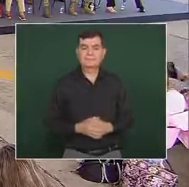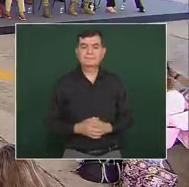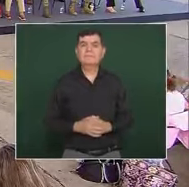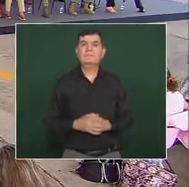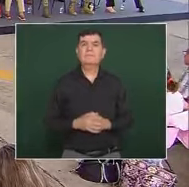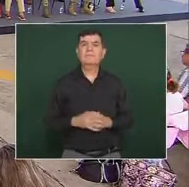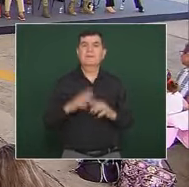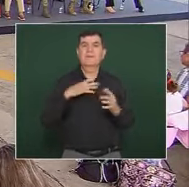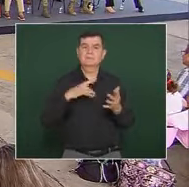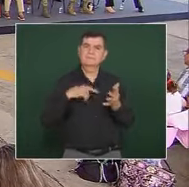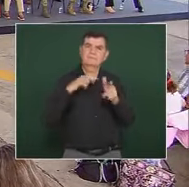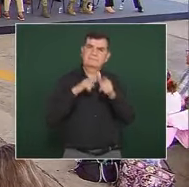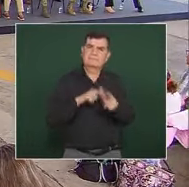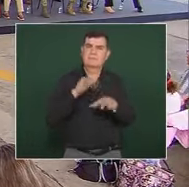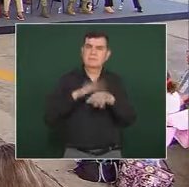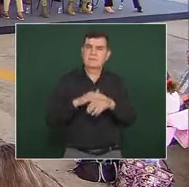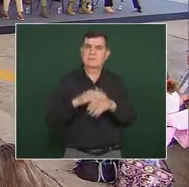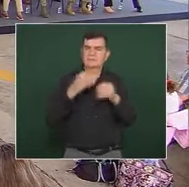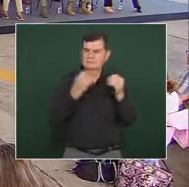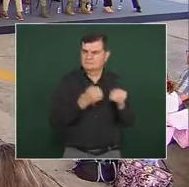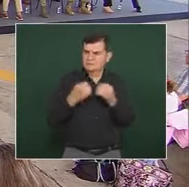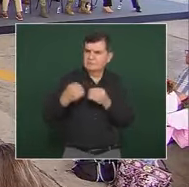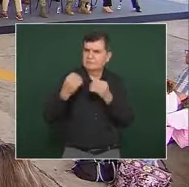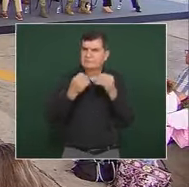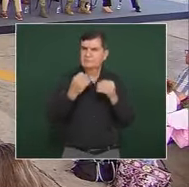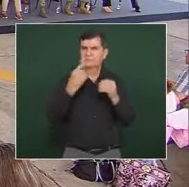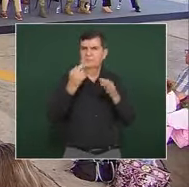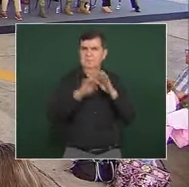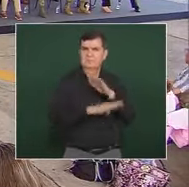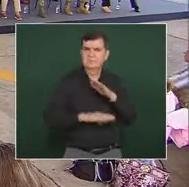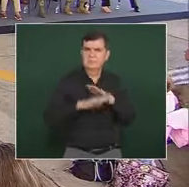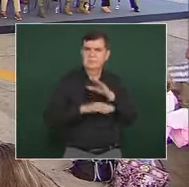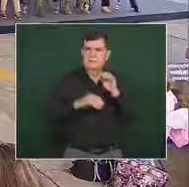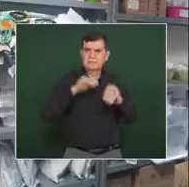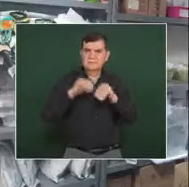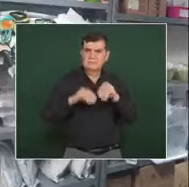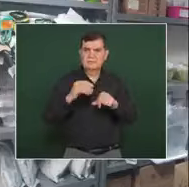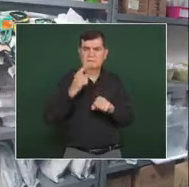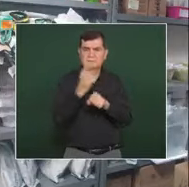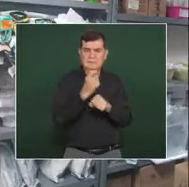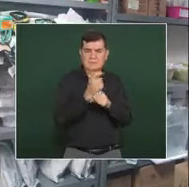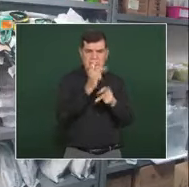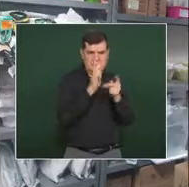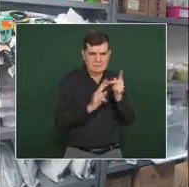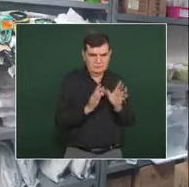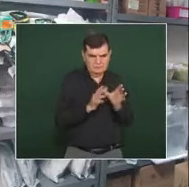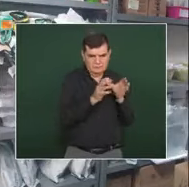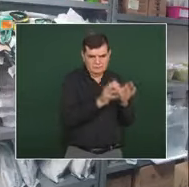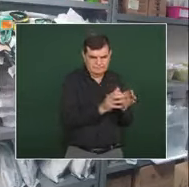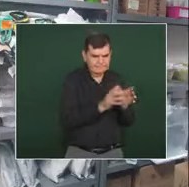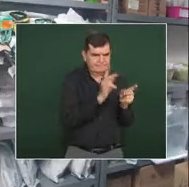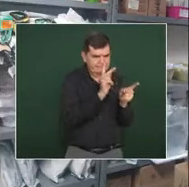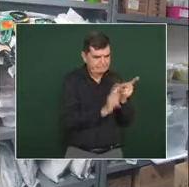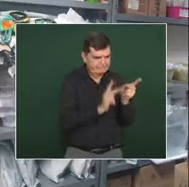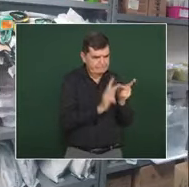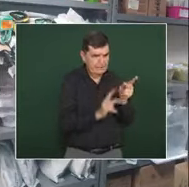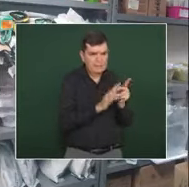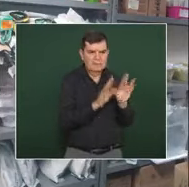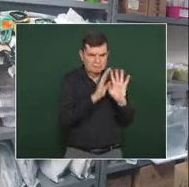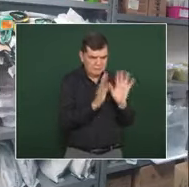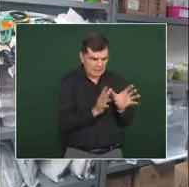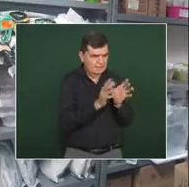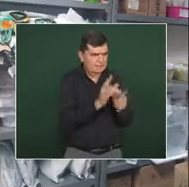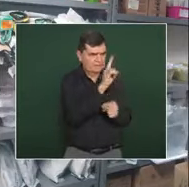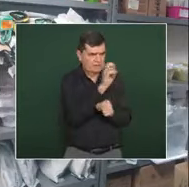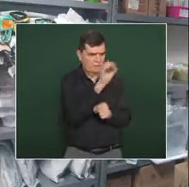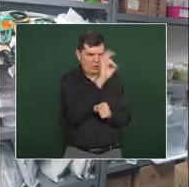se anota el seguimiento a los compromisos de la infraestructura. Los de la primera etapa se cumplieron al 100%